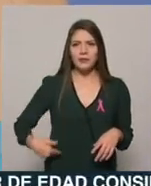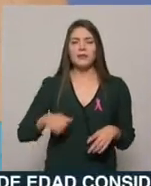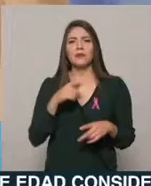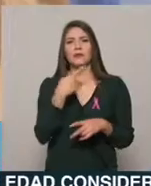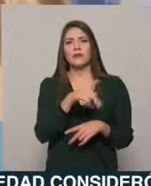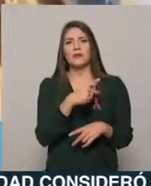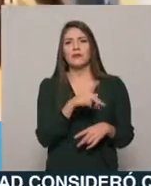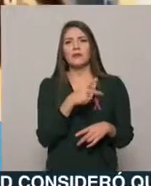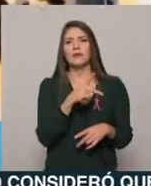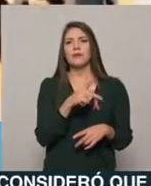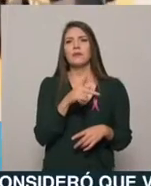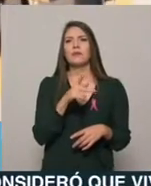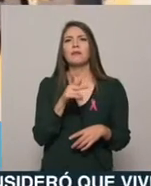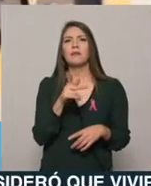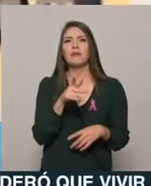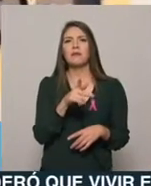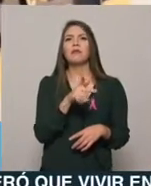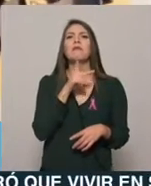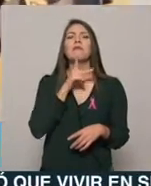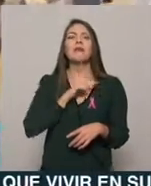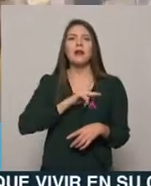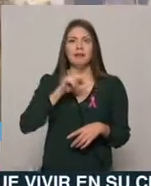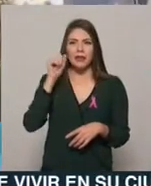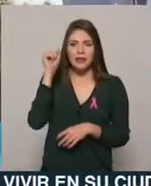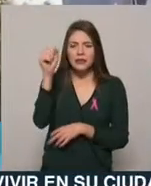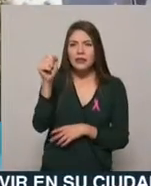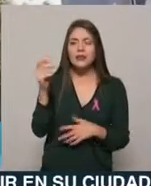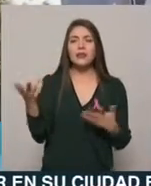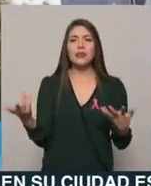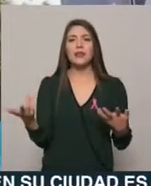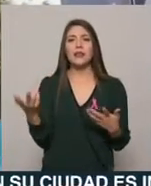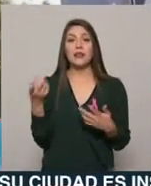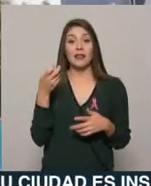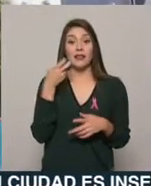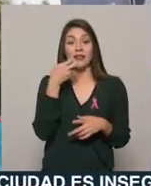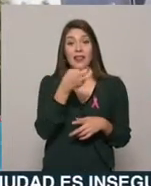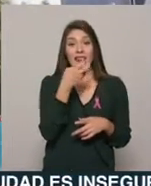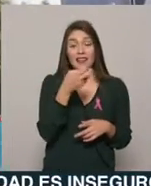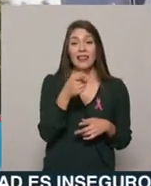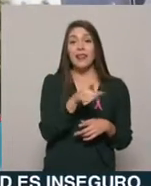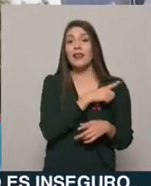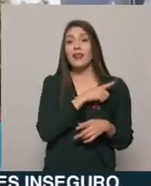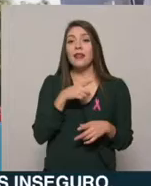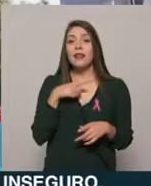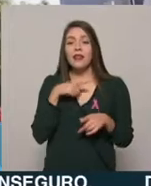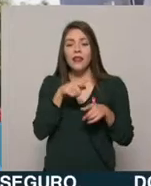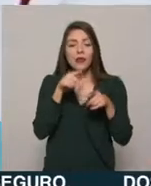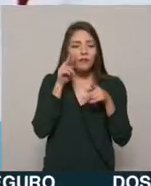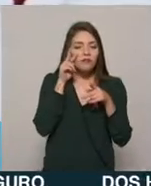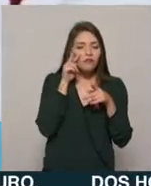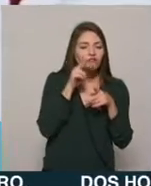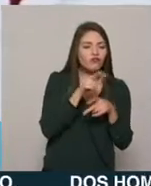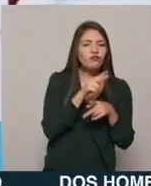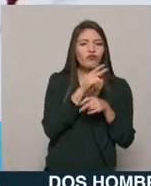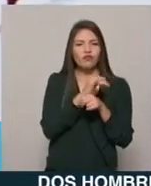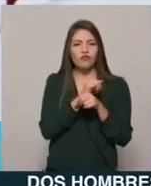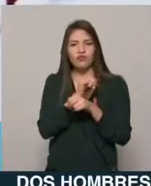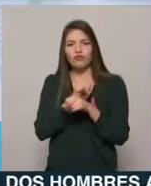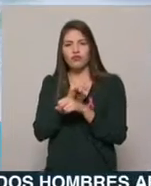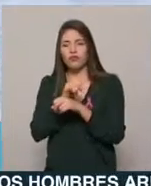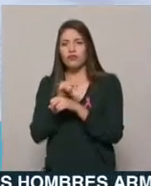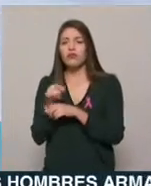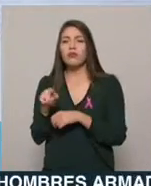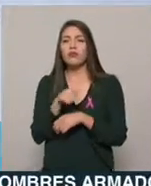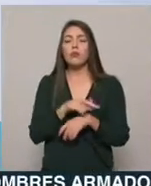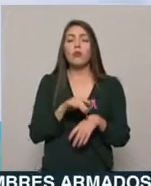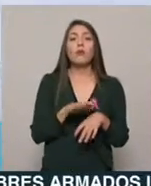petrolero a un candidato del PRI. Ese tipo de líneas yo creo que son las que pueden prosperar, porque